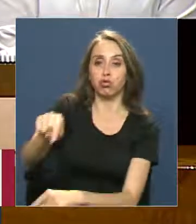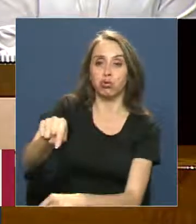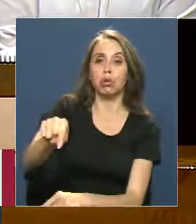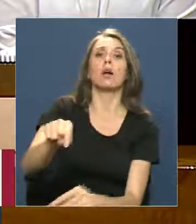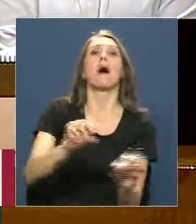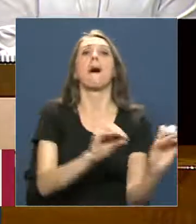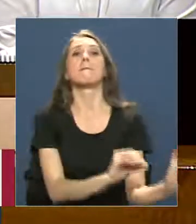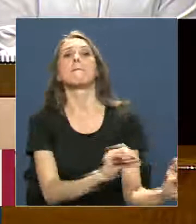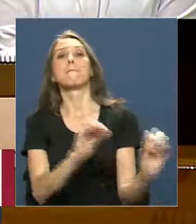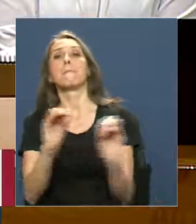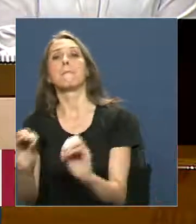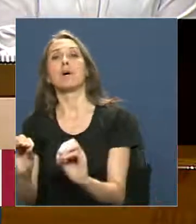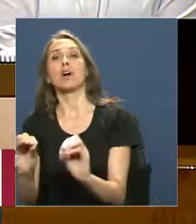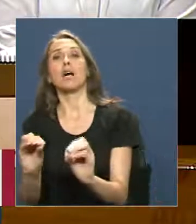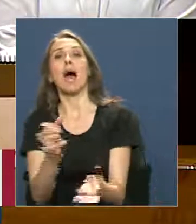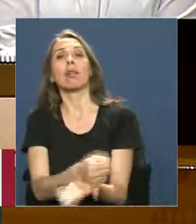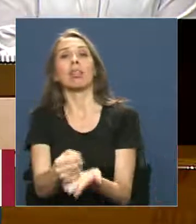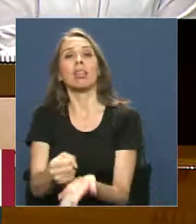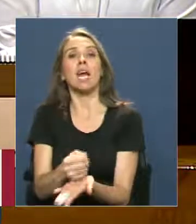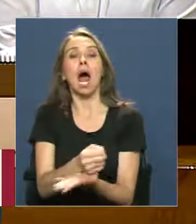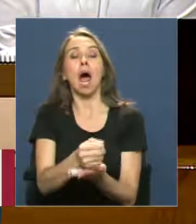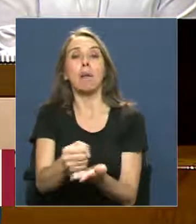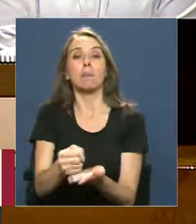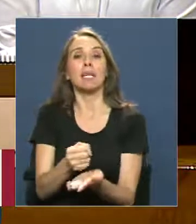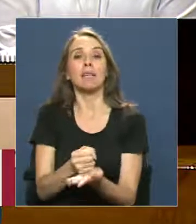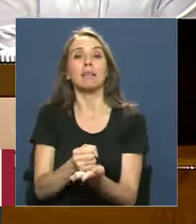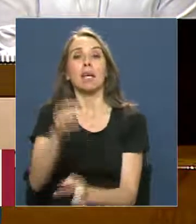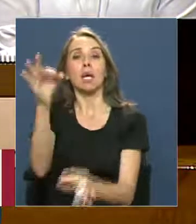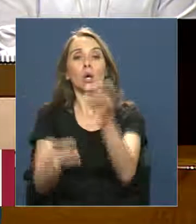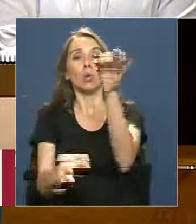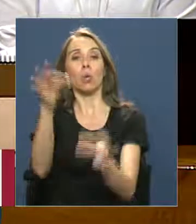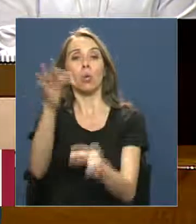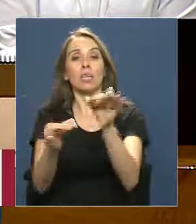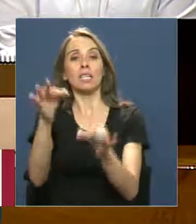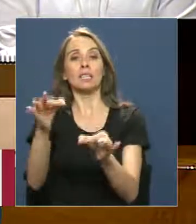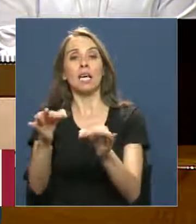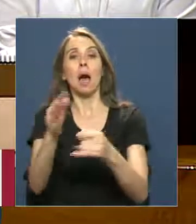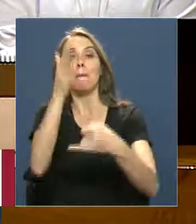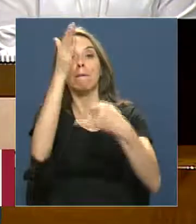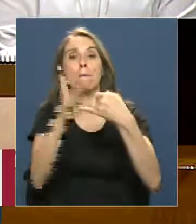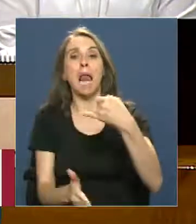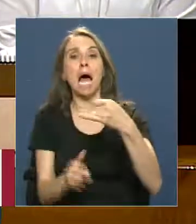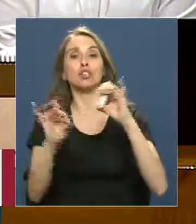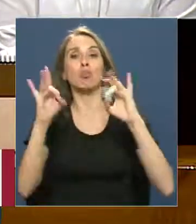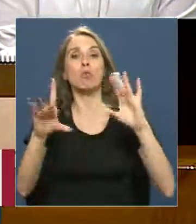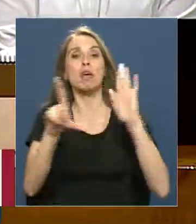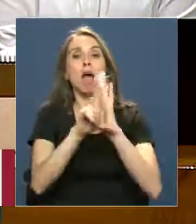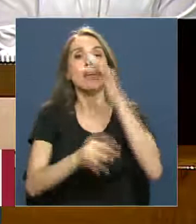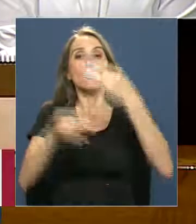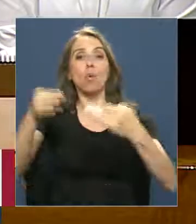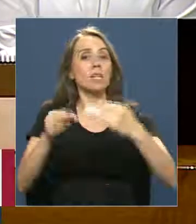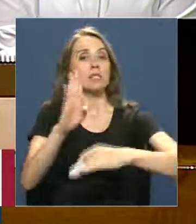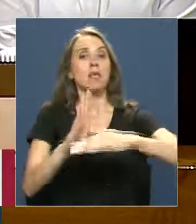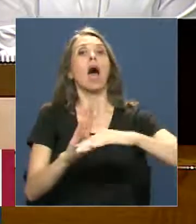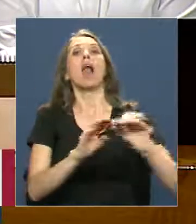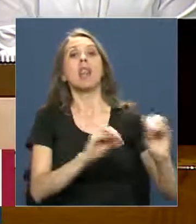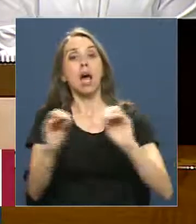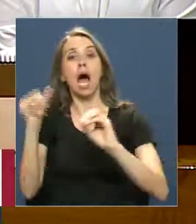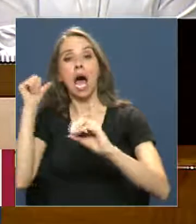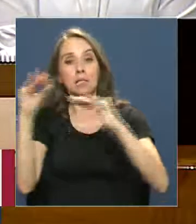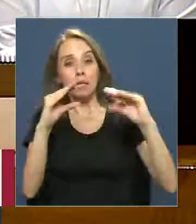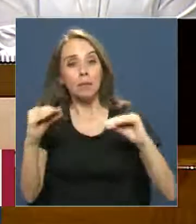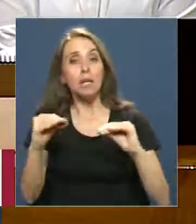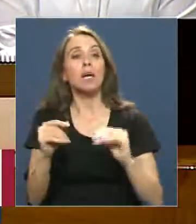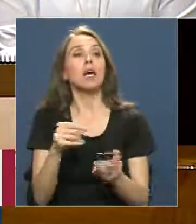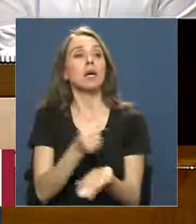con la prórroga de los trámites judiciales que tienen que ver con plazos judiciales. Lo vimos ayer, hoy día lo acordamos, el